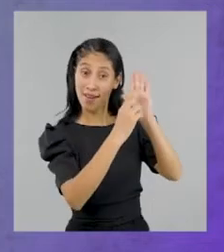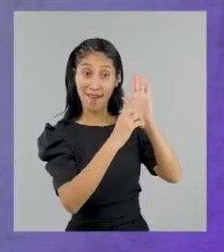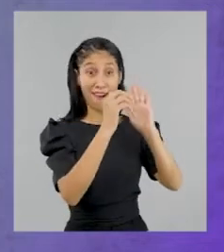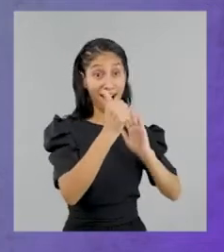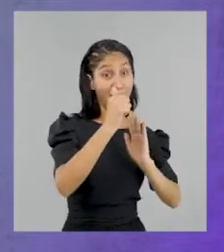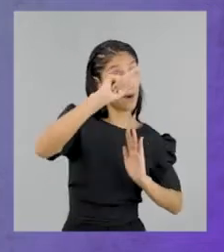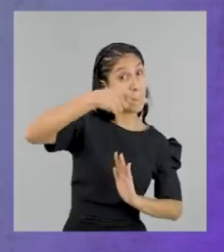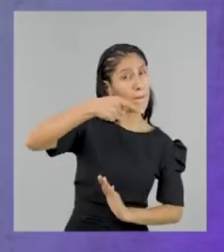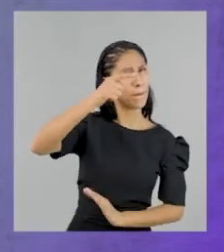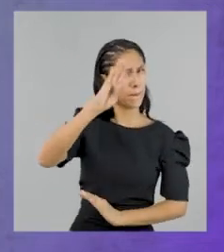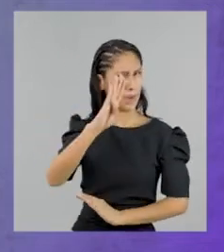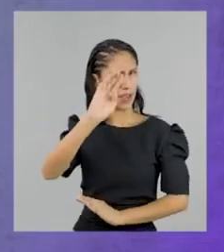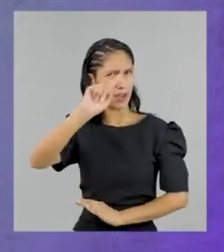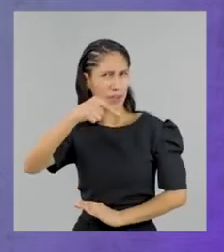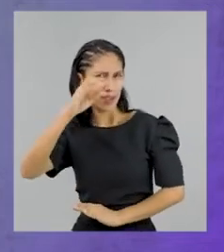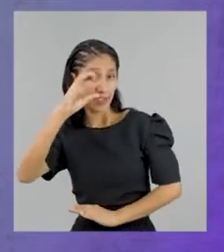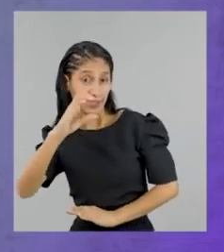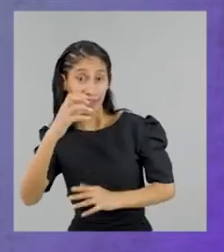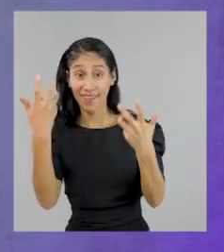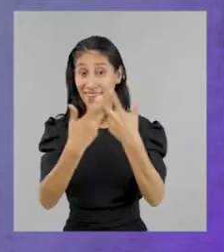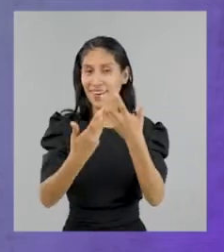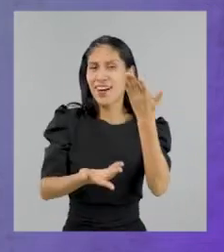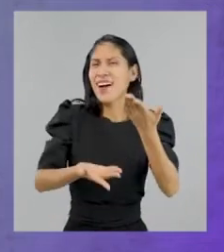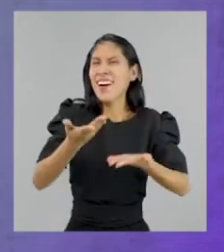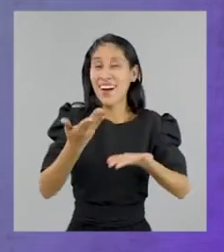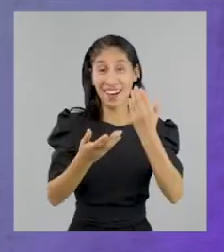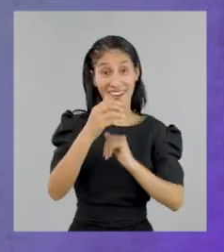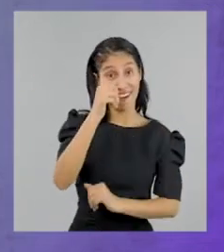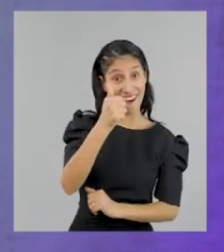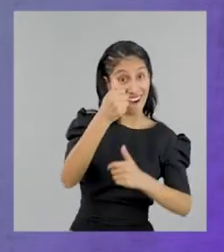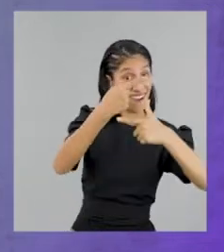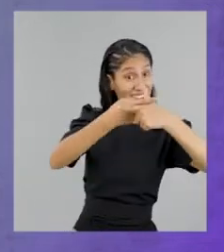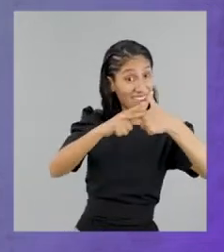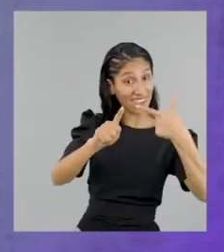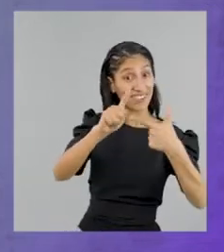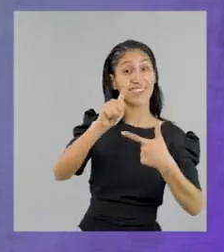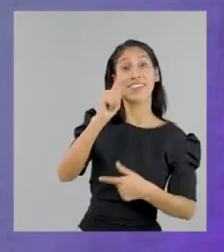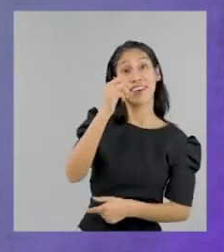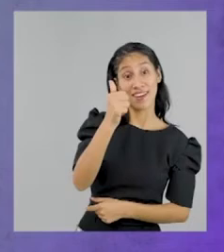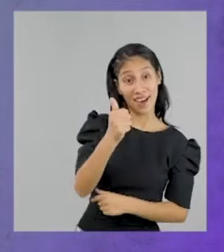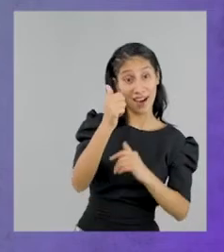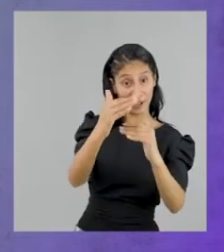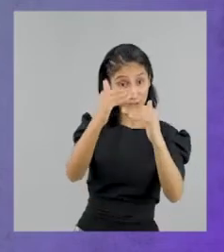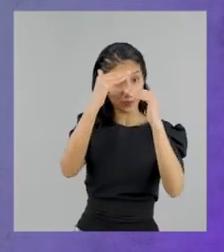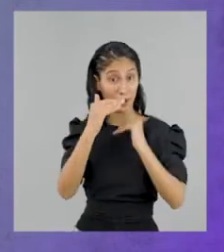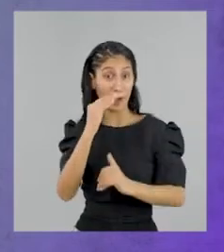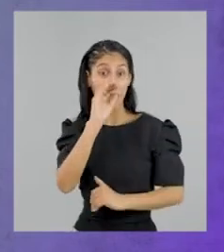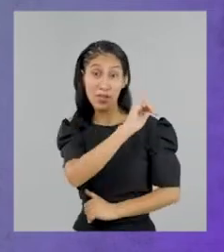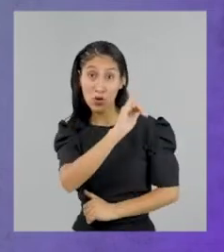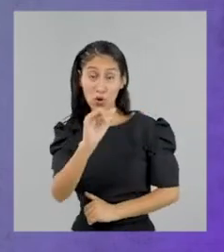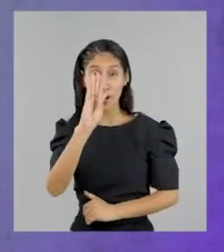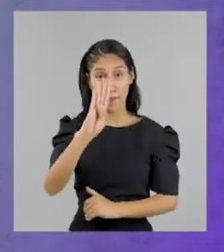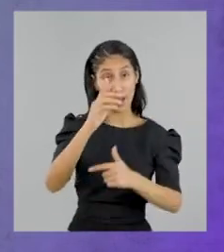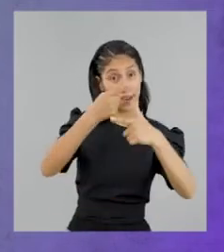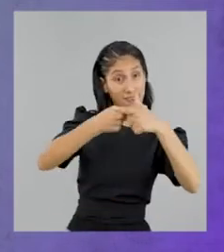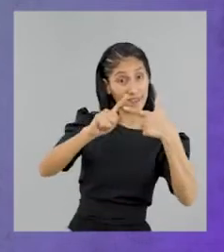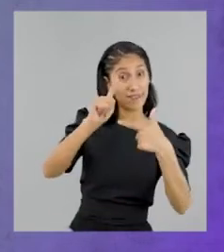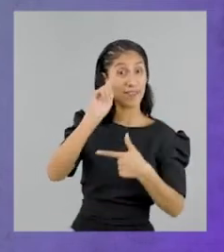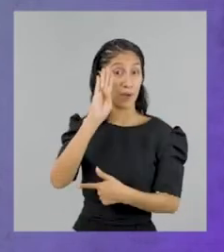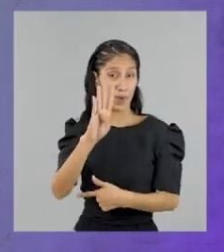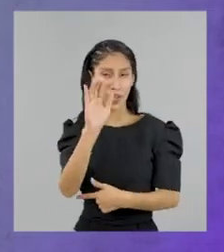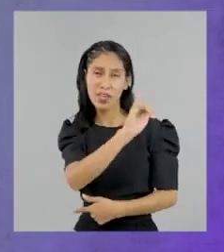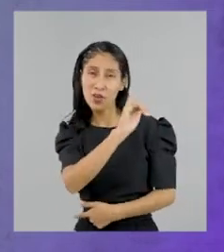los lados A, B y C, entonces se cumple que A entre seno de A igual B entre seno